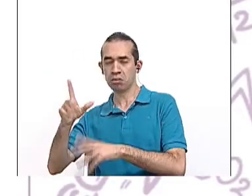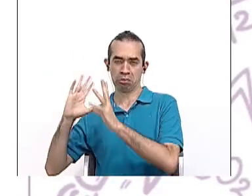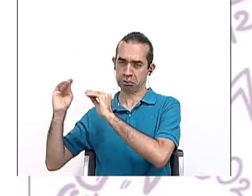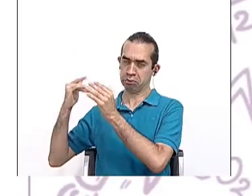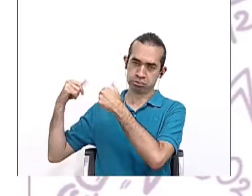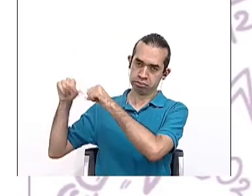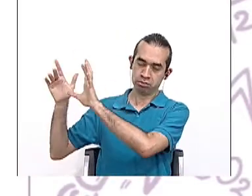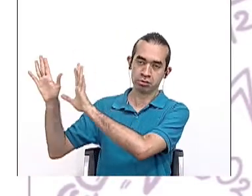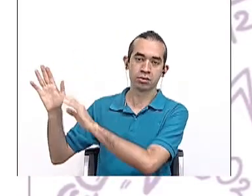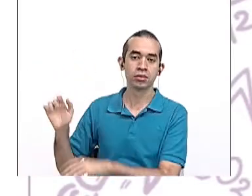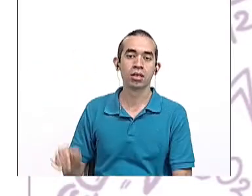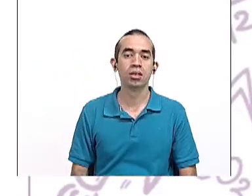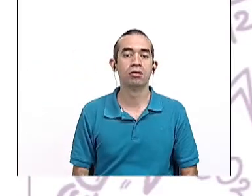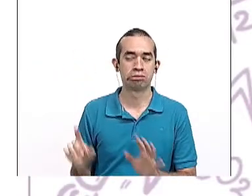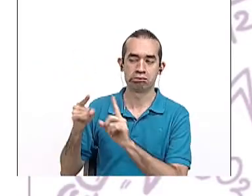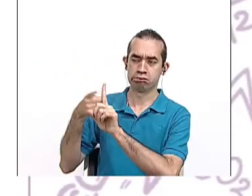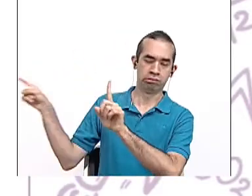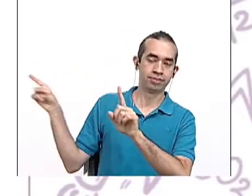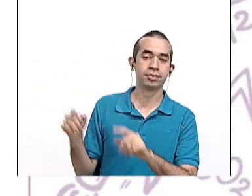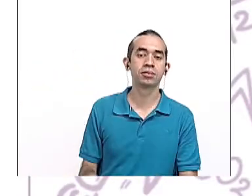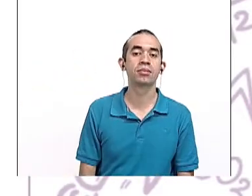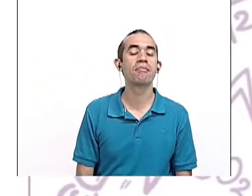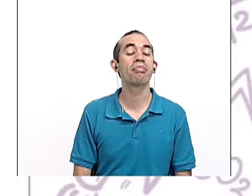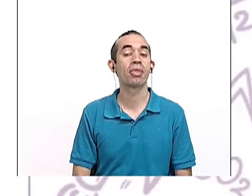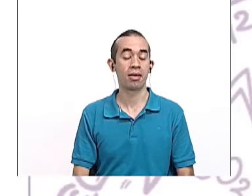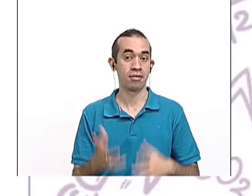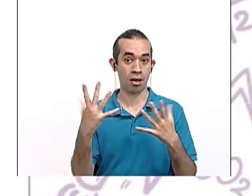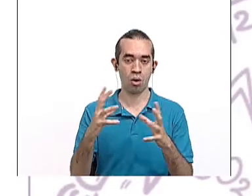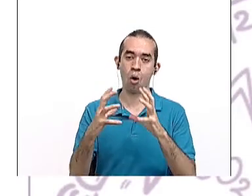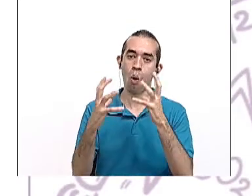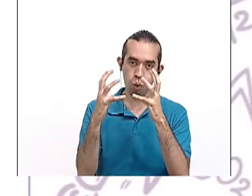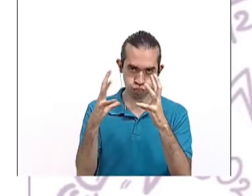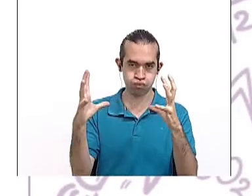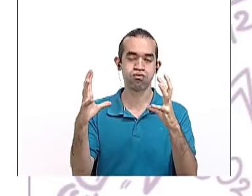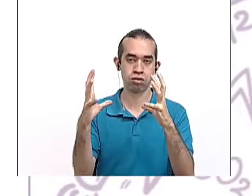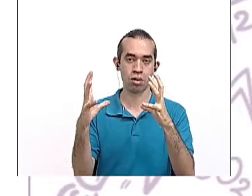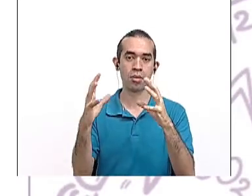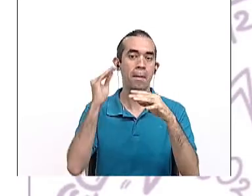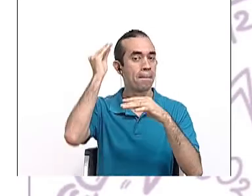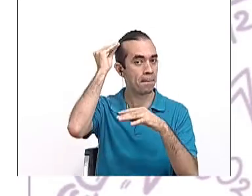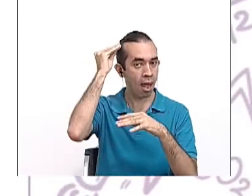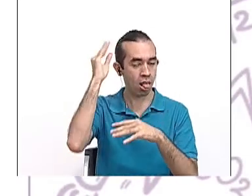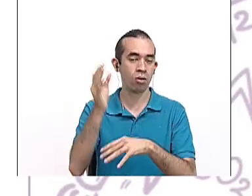Luego frotamos nuestro globo con la lana o el pelo.